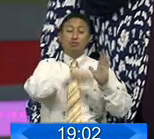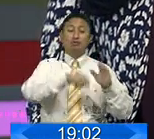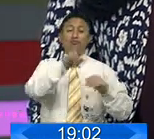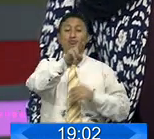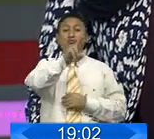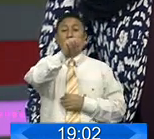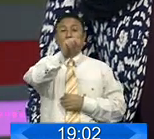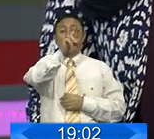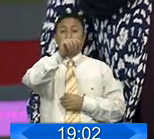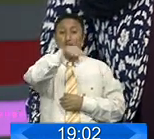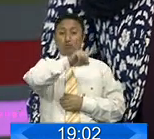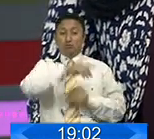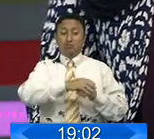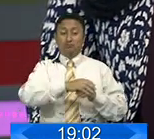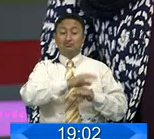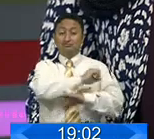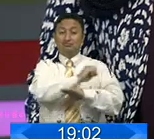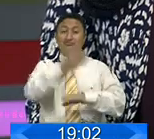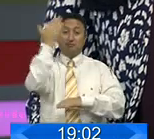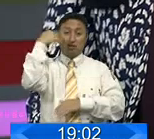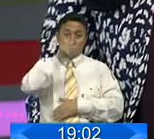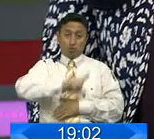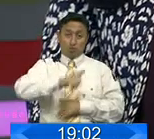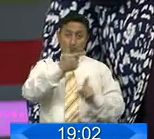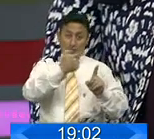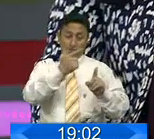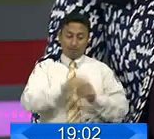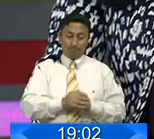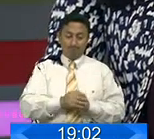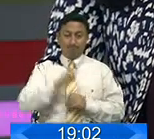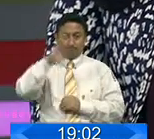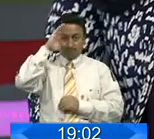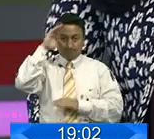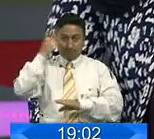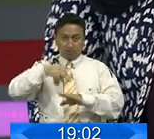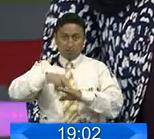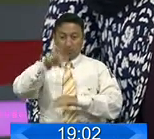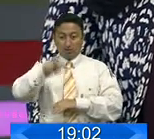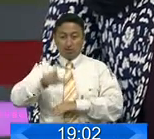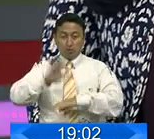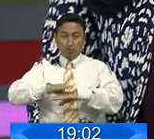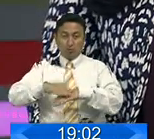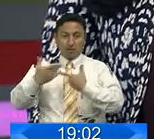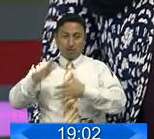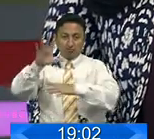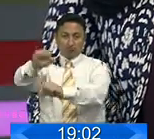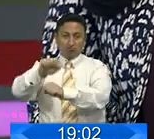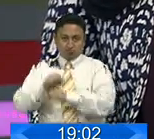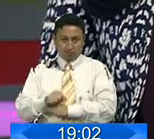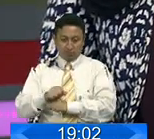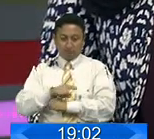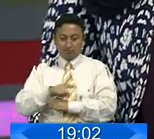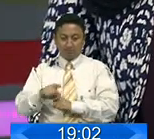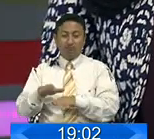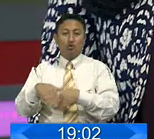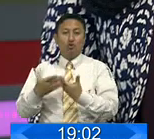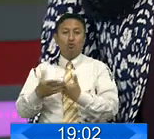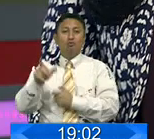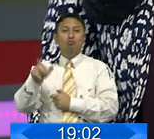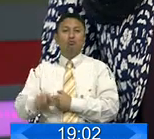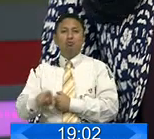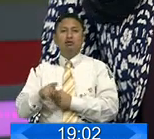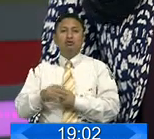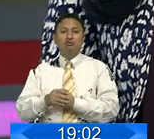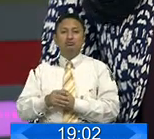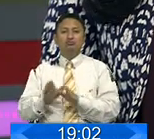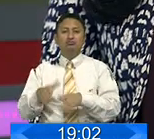Llerena en San Borondón el pasado lunes. La Policía Nacional detuvo a los implicados en este caso y reveló la ruta de los sicarios y